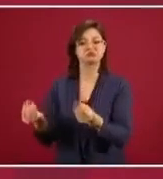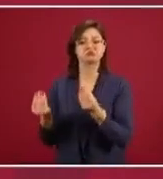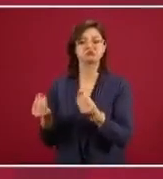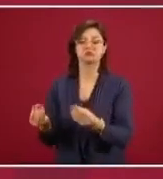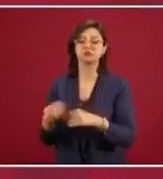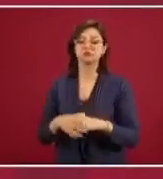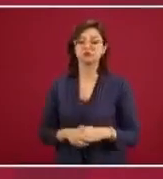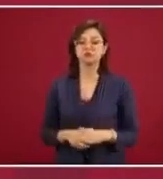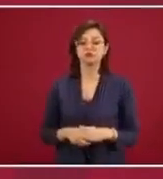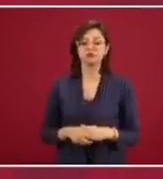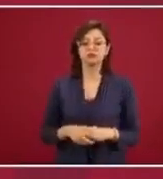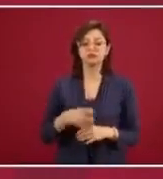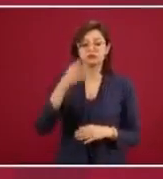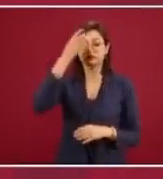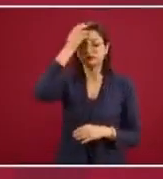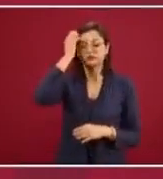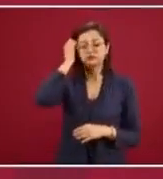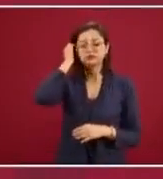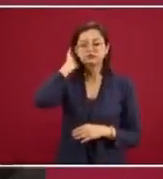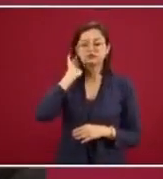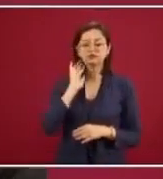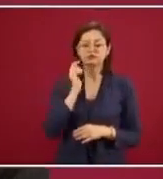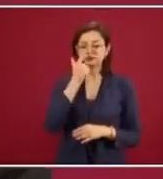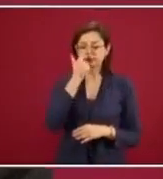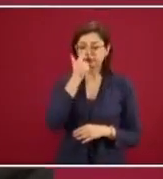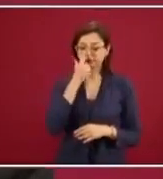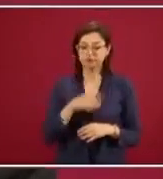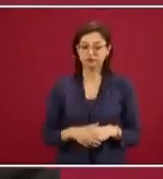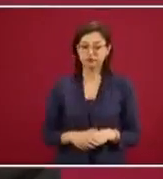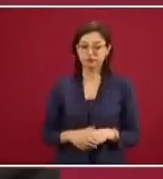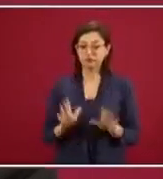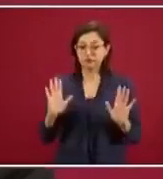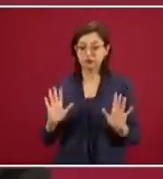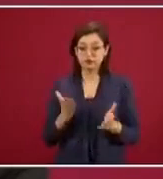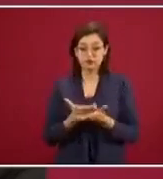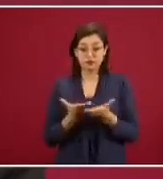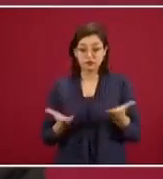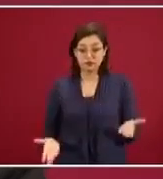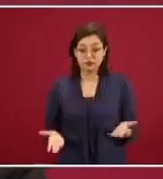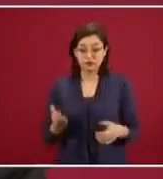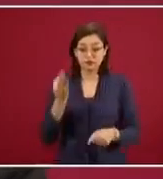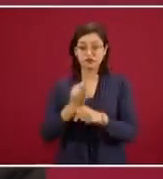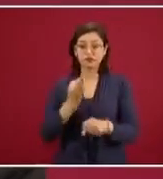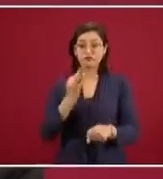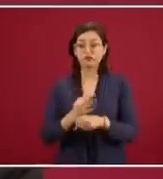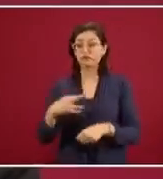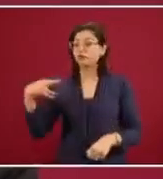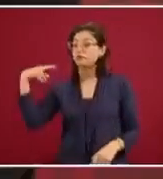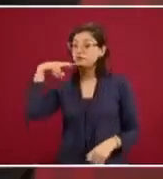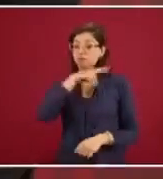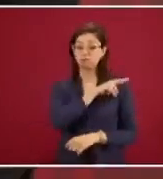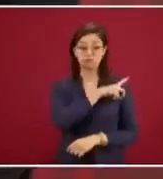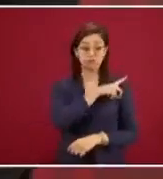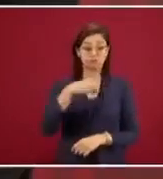Aquí lo que tenemos que atender lo más pronto posible, por eso hay